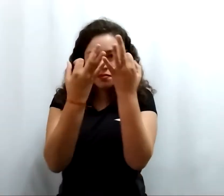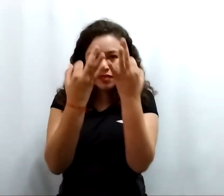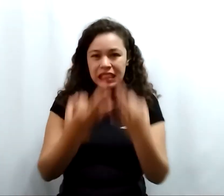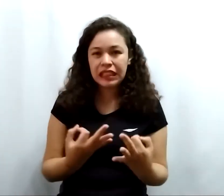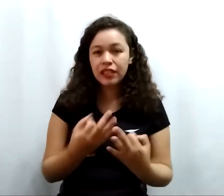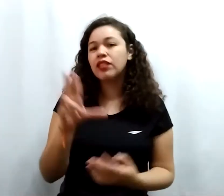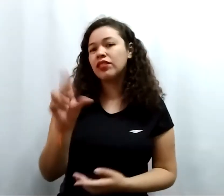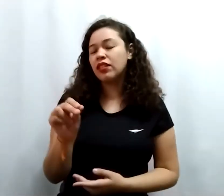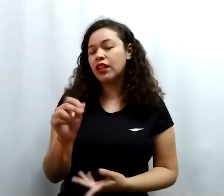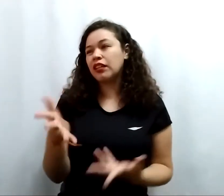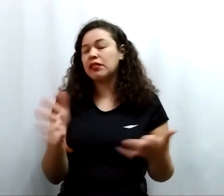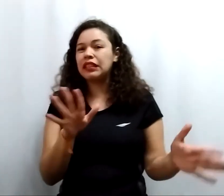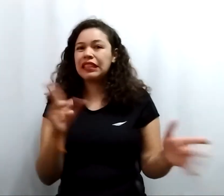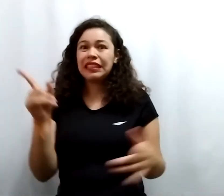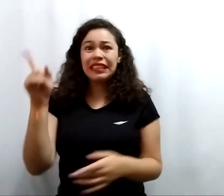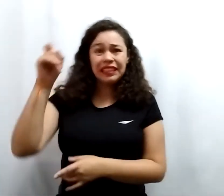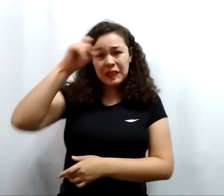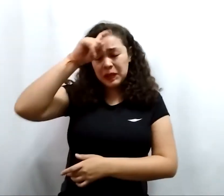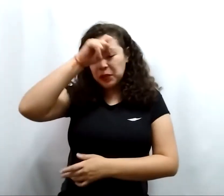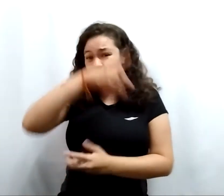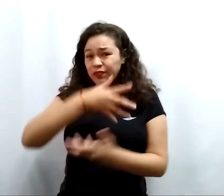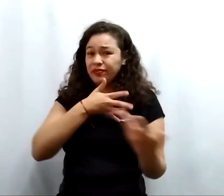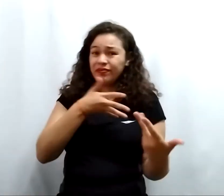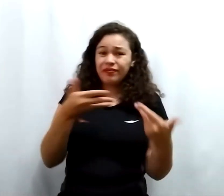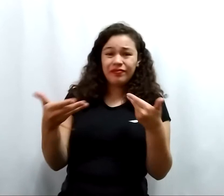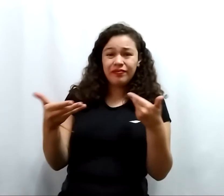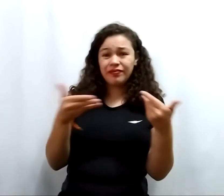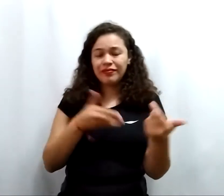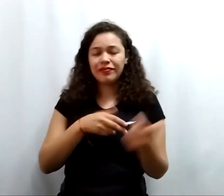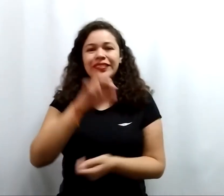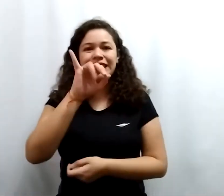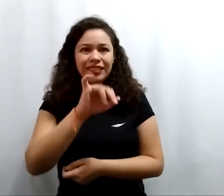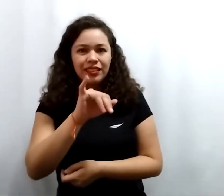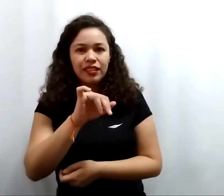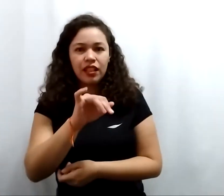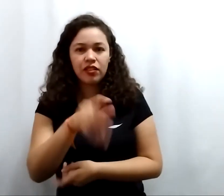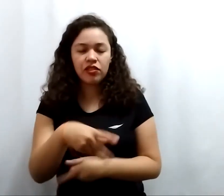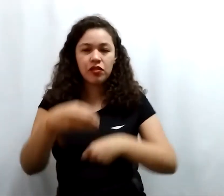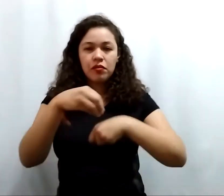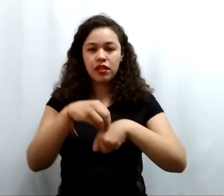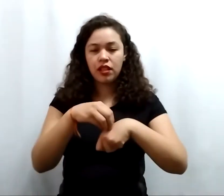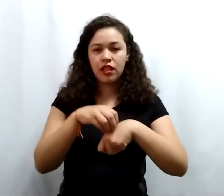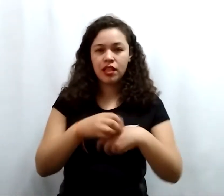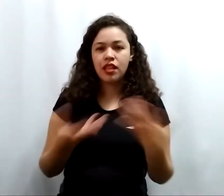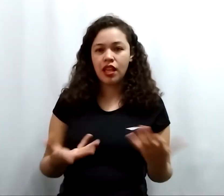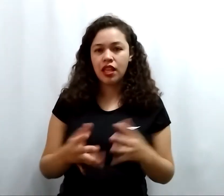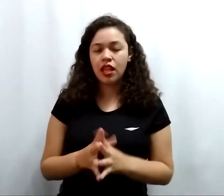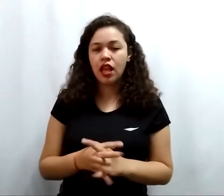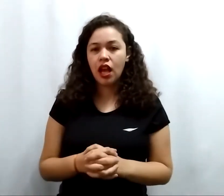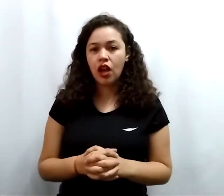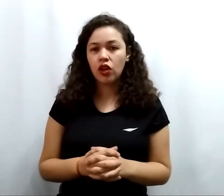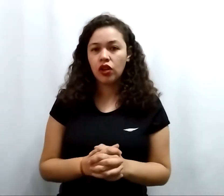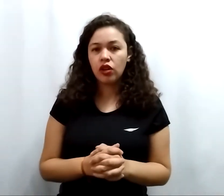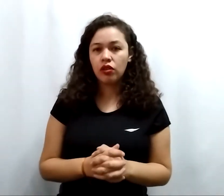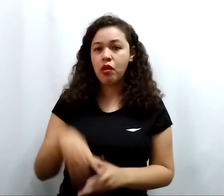Entonces ahí como que, híjole, sí estábamos pero sí, como hacía la referencia, entonces ahí como que siento que nos perdíamos un